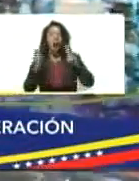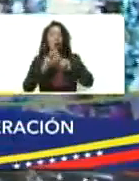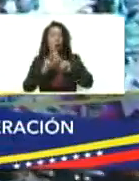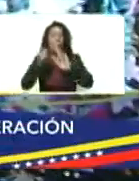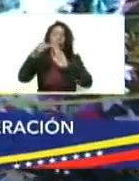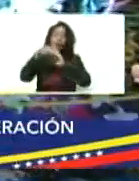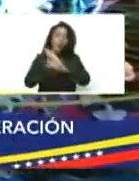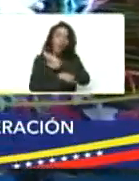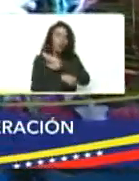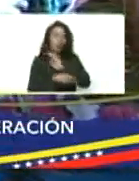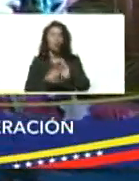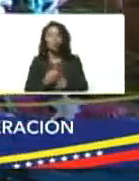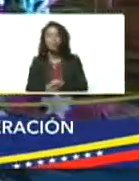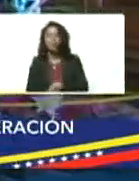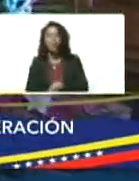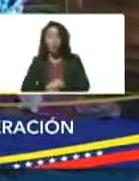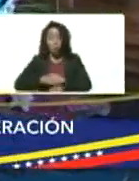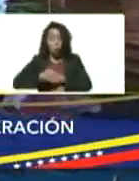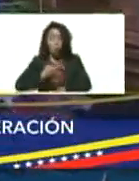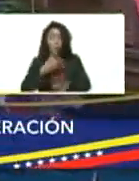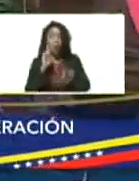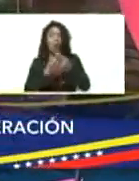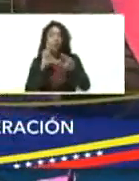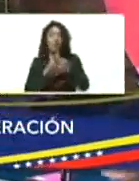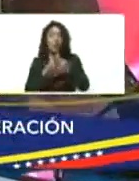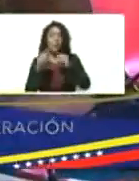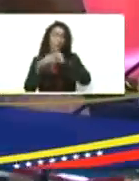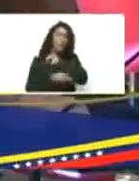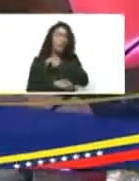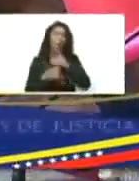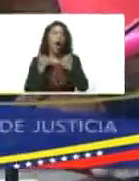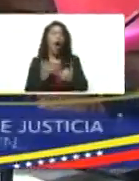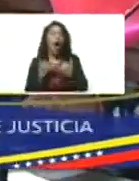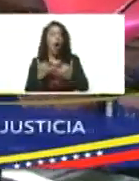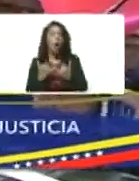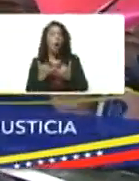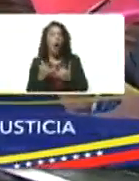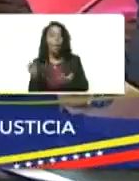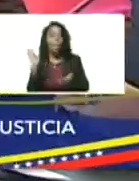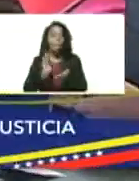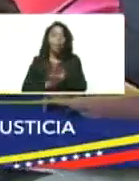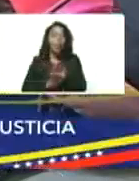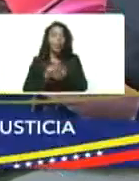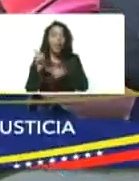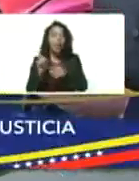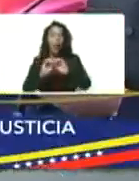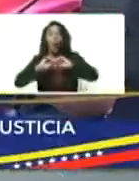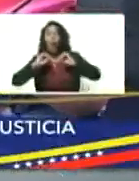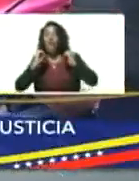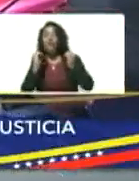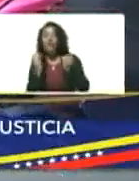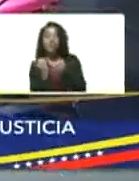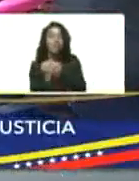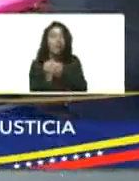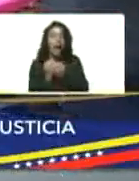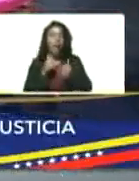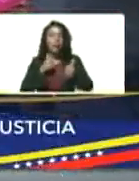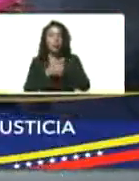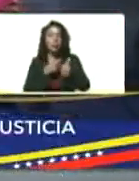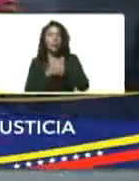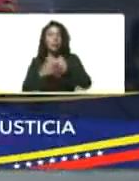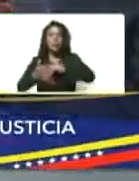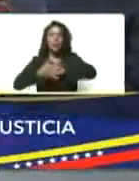profundidad lo podrán conocer a profundidad ahora con el establecimiento de esta oficina de asistencia